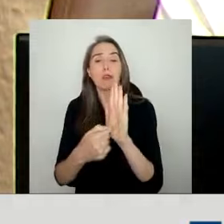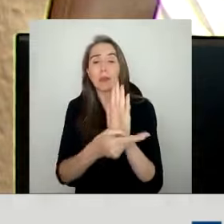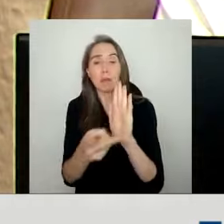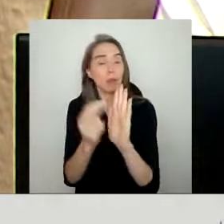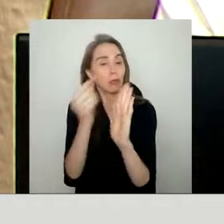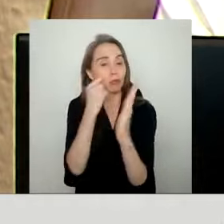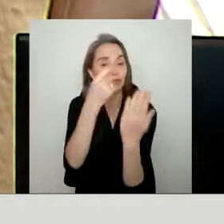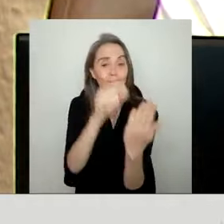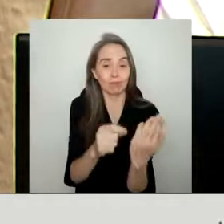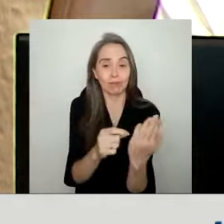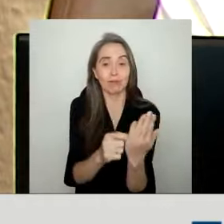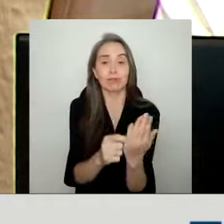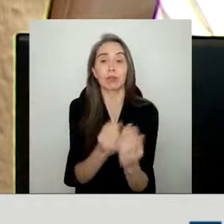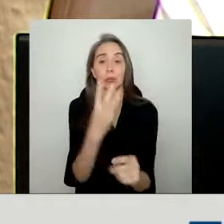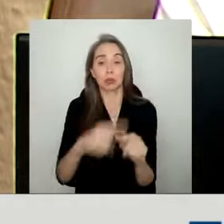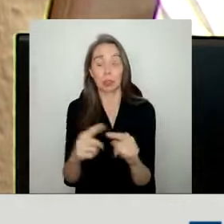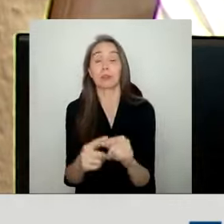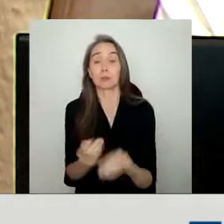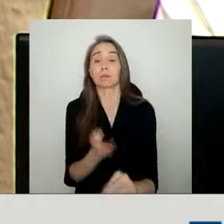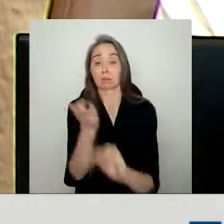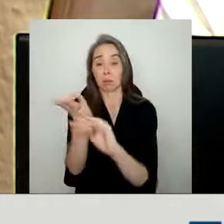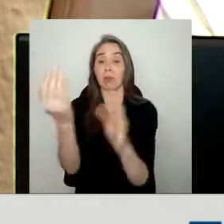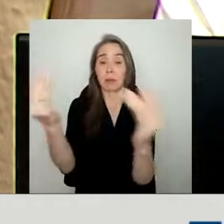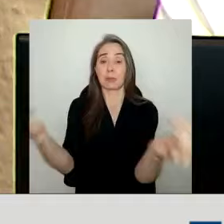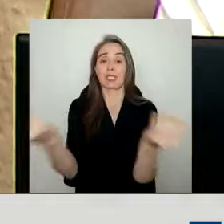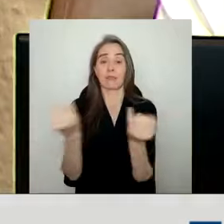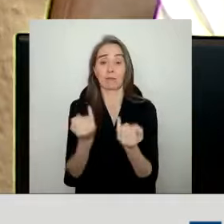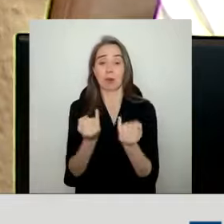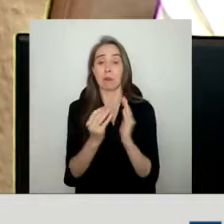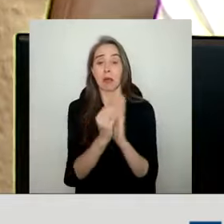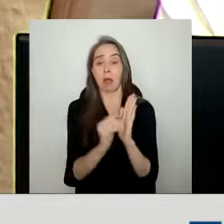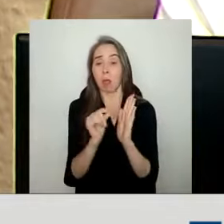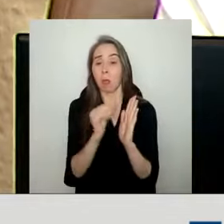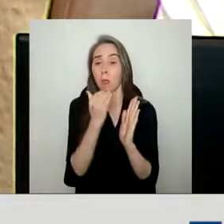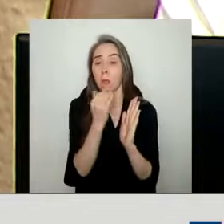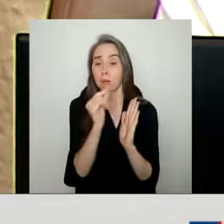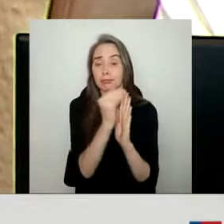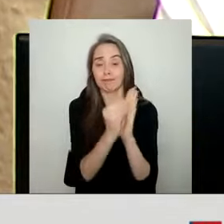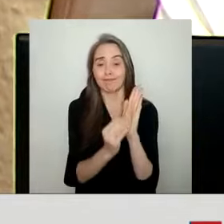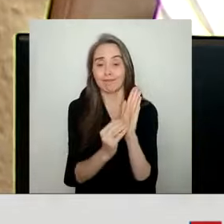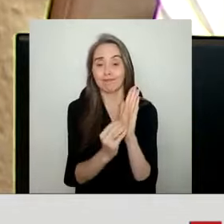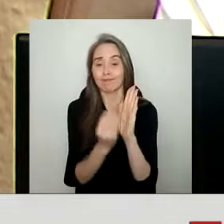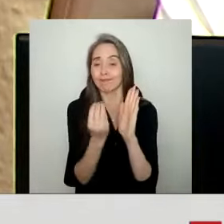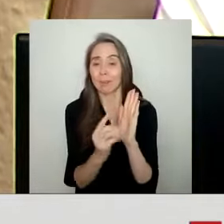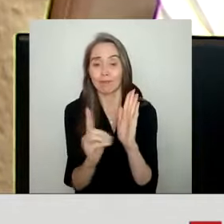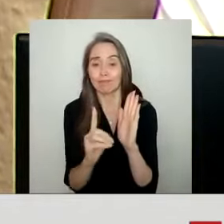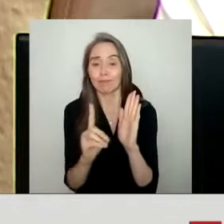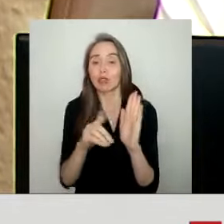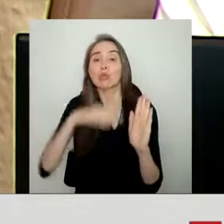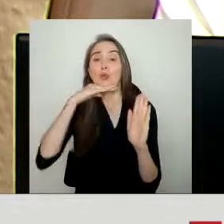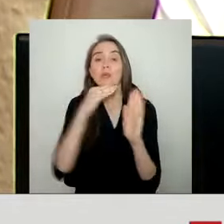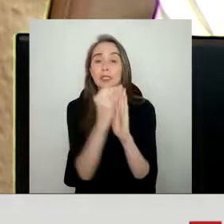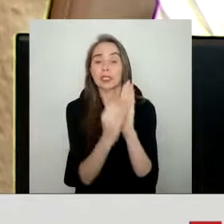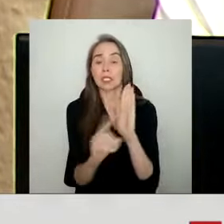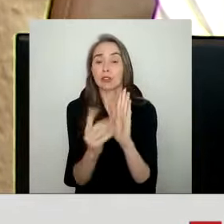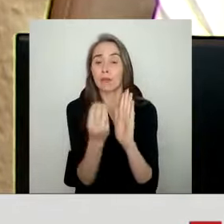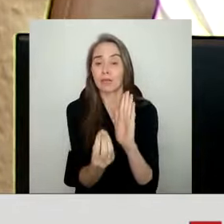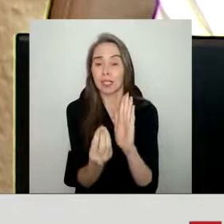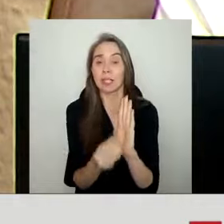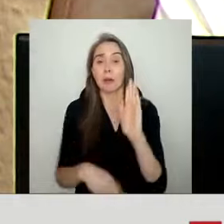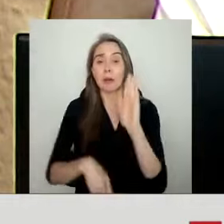información que recibimos es deficiente no es la adecuada y muchas veces la gran mayoría de quienes estamos